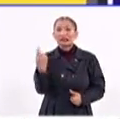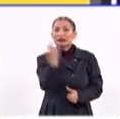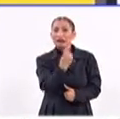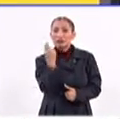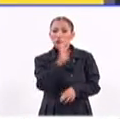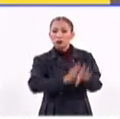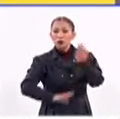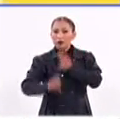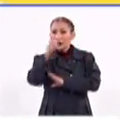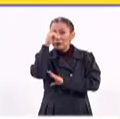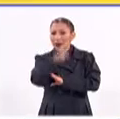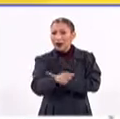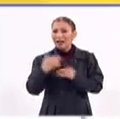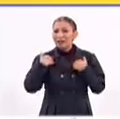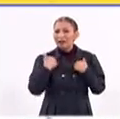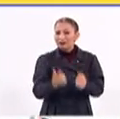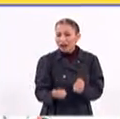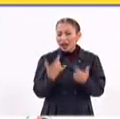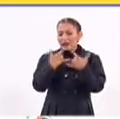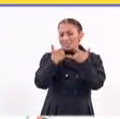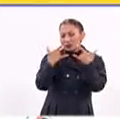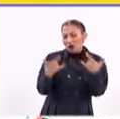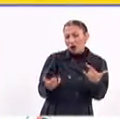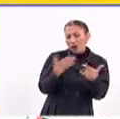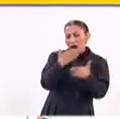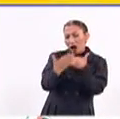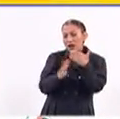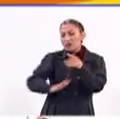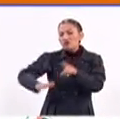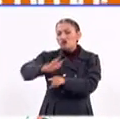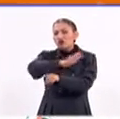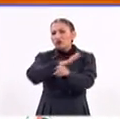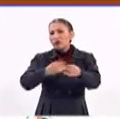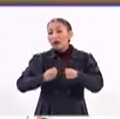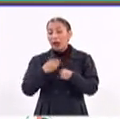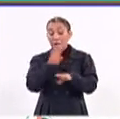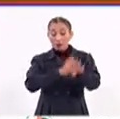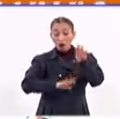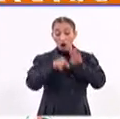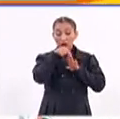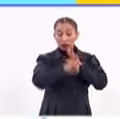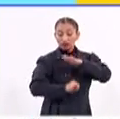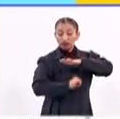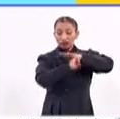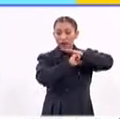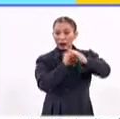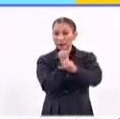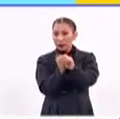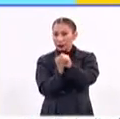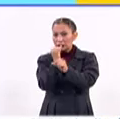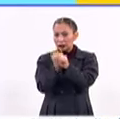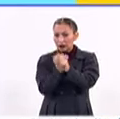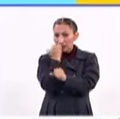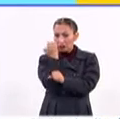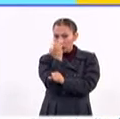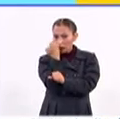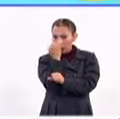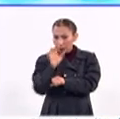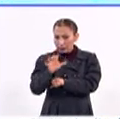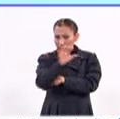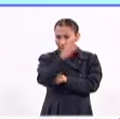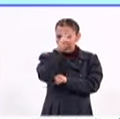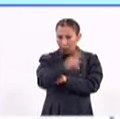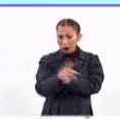de la biología para poder comprender nuestra historia y nuestro entorno. La biología es un pilar en la investigación académica de nuestro